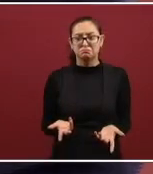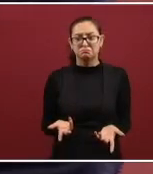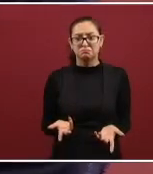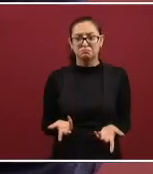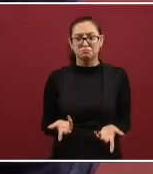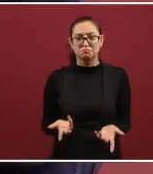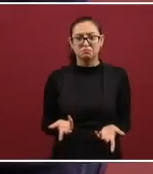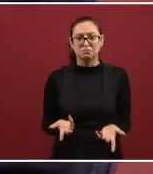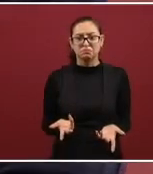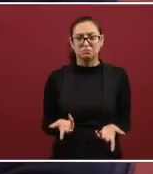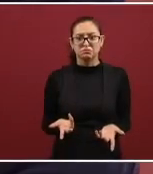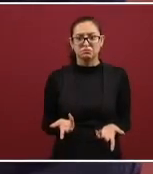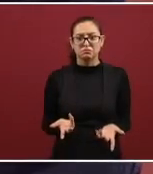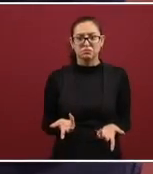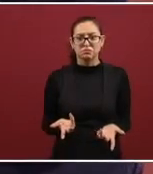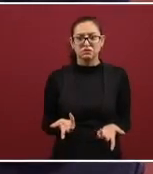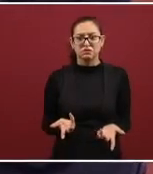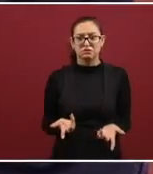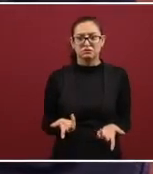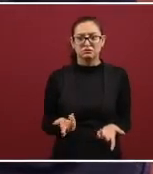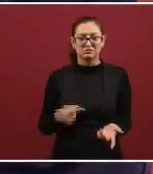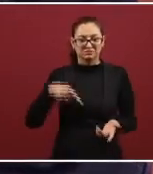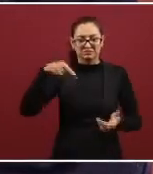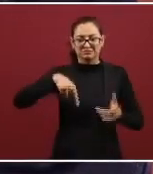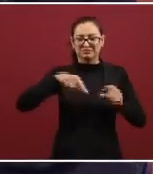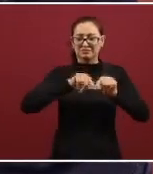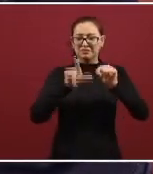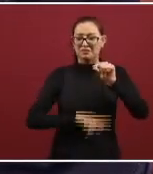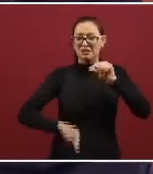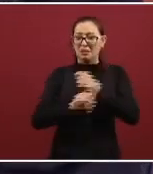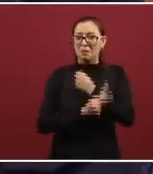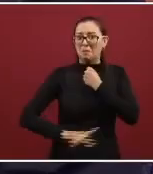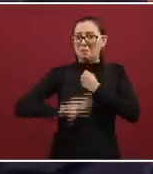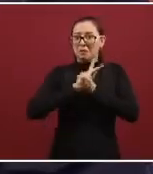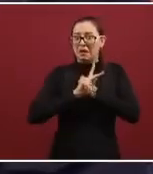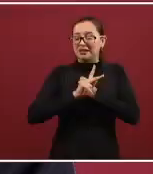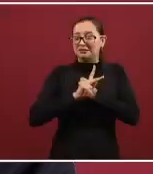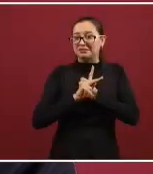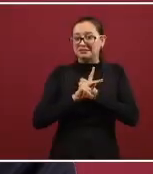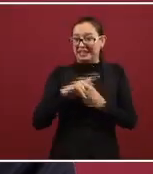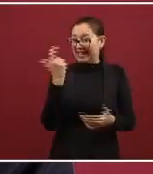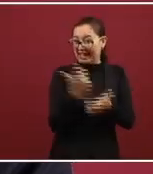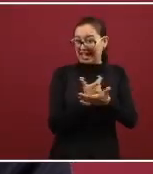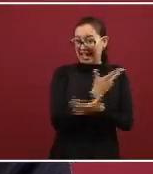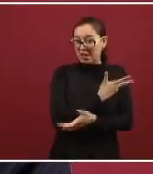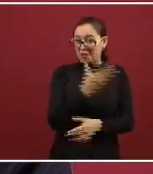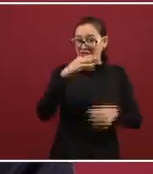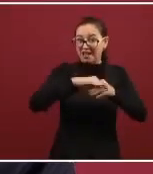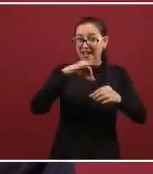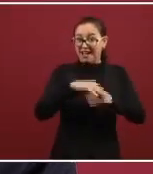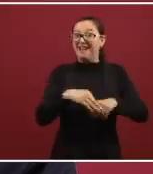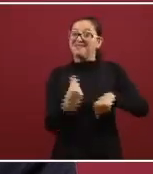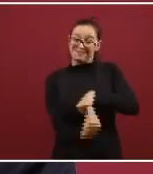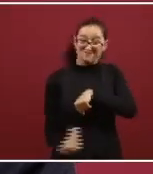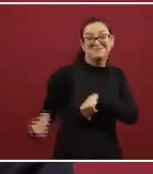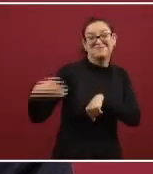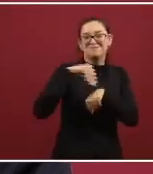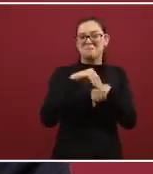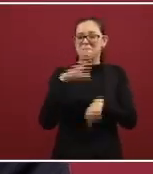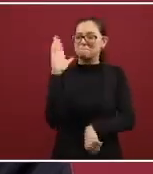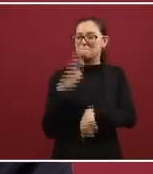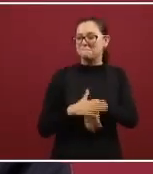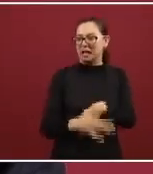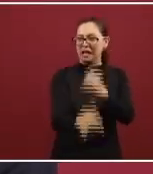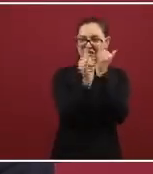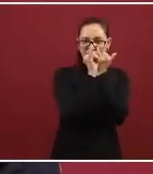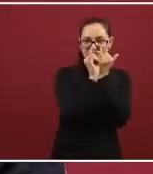es de los países con más antecedentes de fraudes electorales en el mundo.